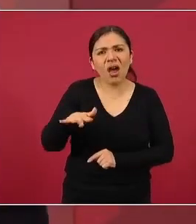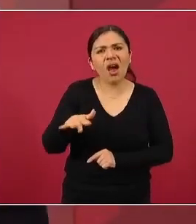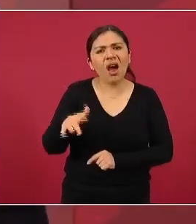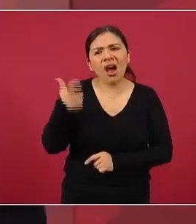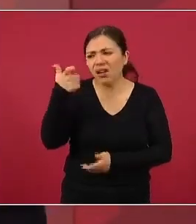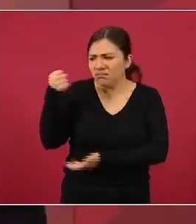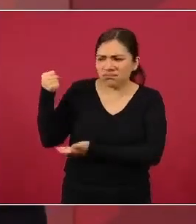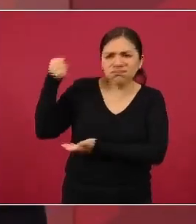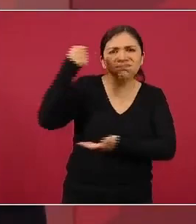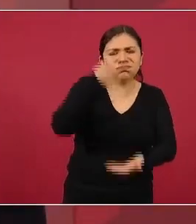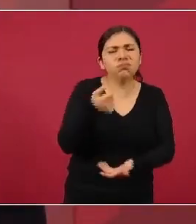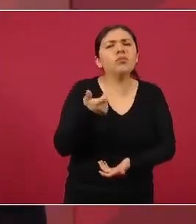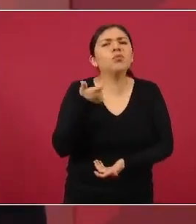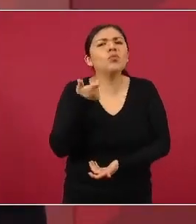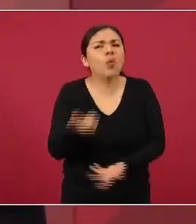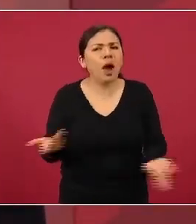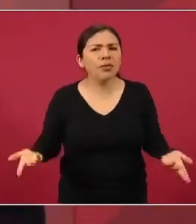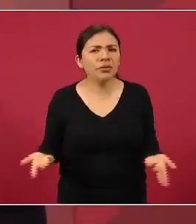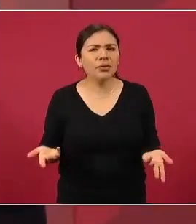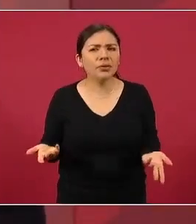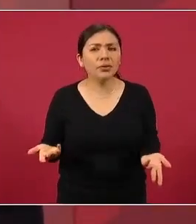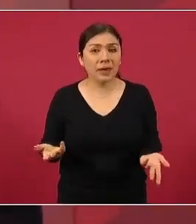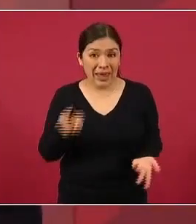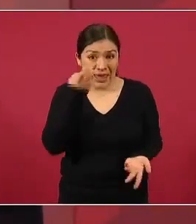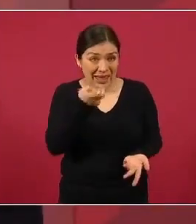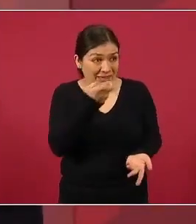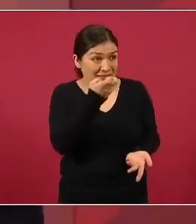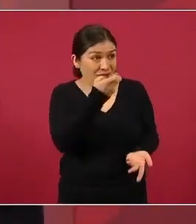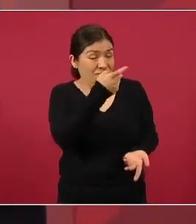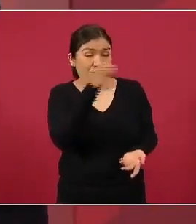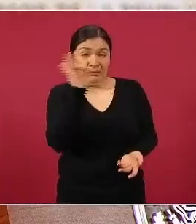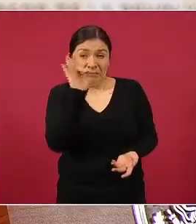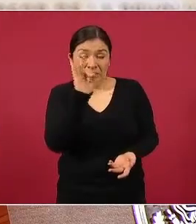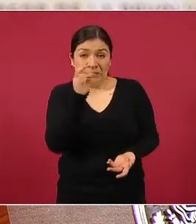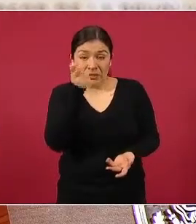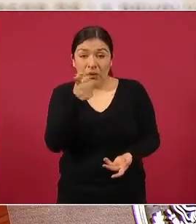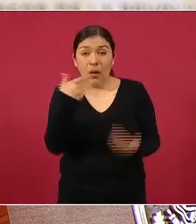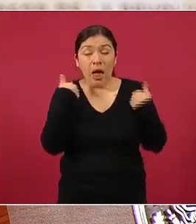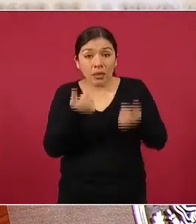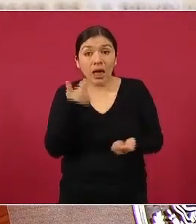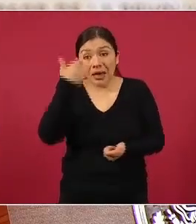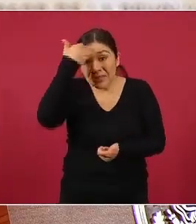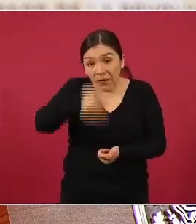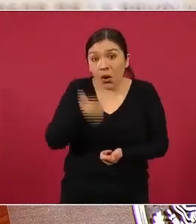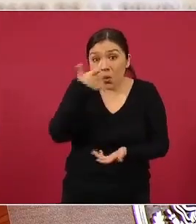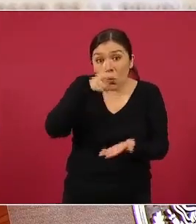y se llevaron de México, ayudaría a comprender de que fue un abuso.